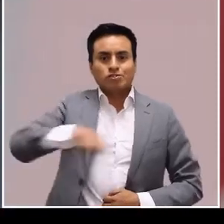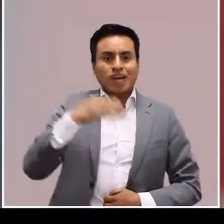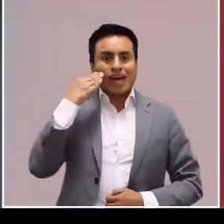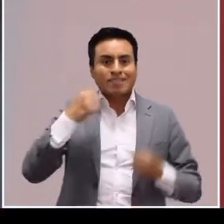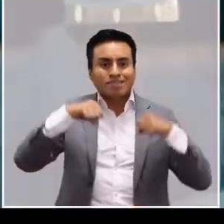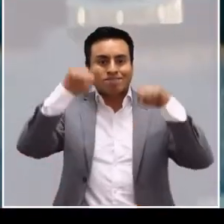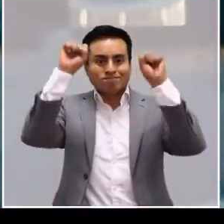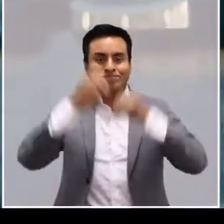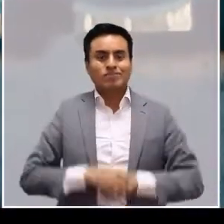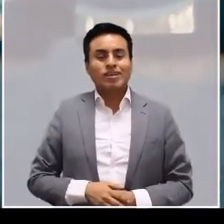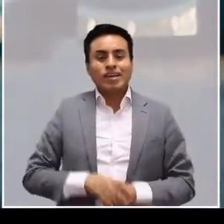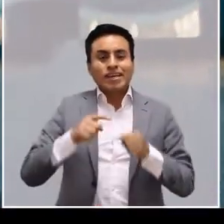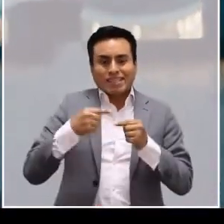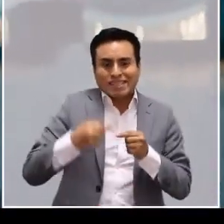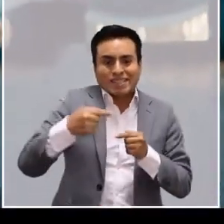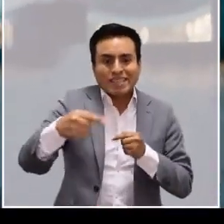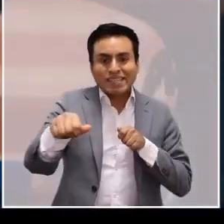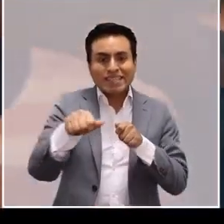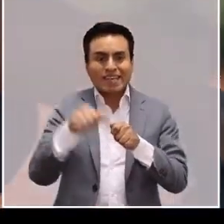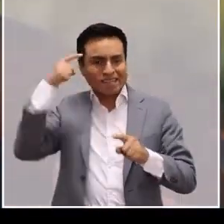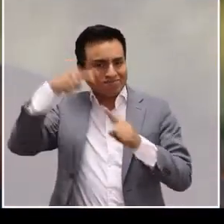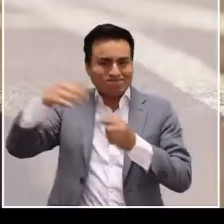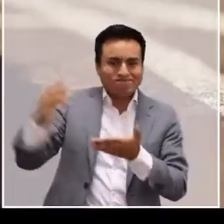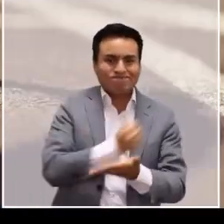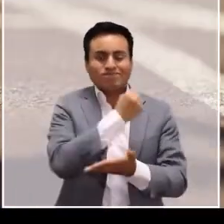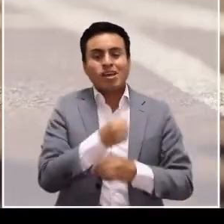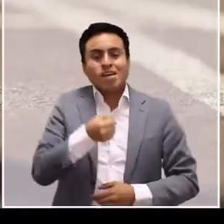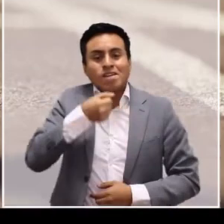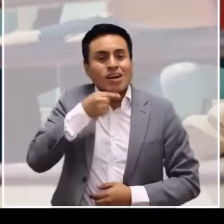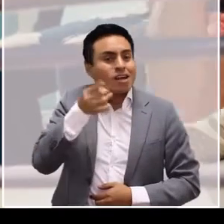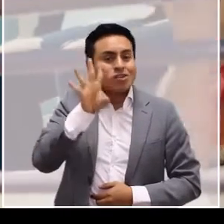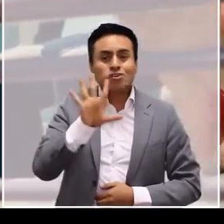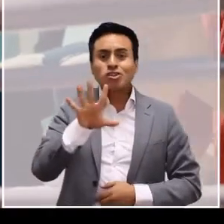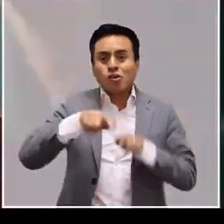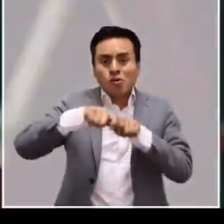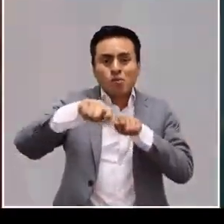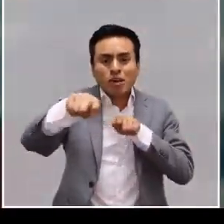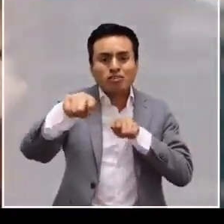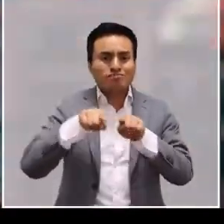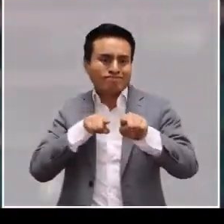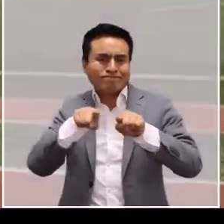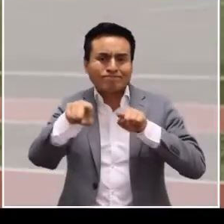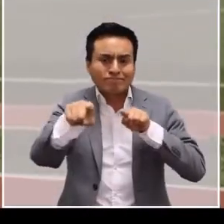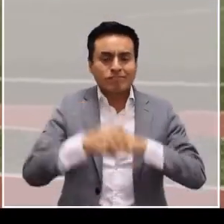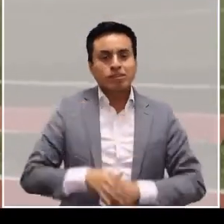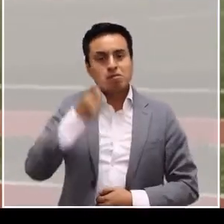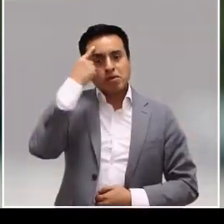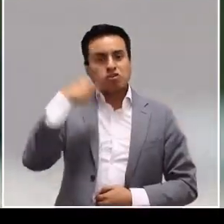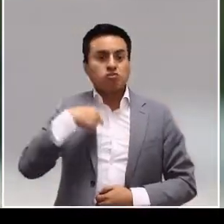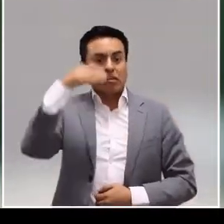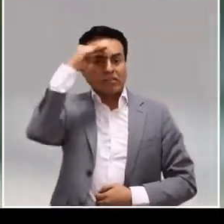Nos faltaba tan poco. Cada zancada nos acercaba más a la meta. Solo faltaban 5 metros de